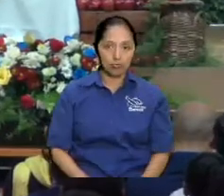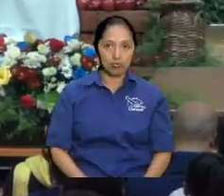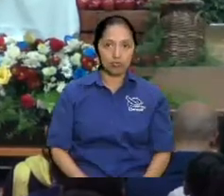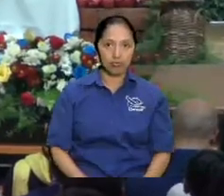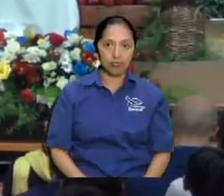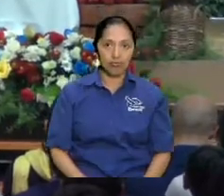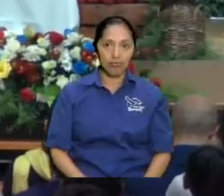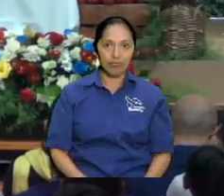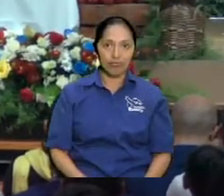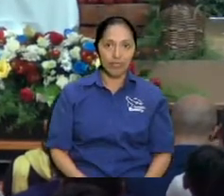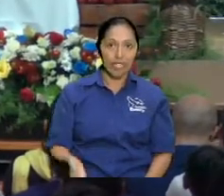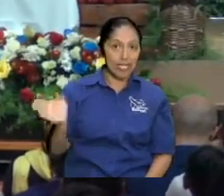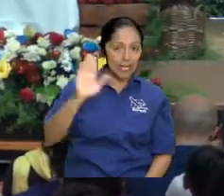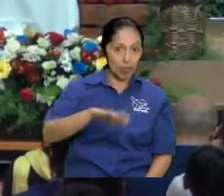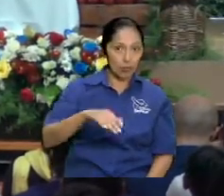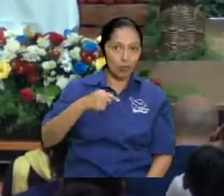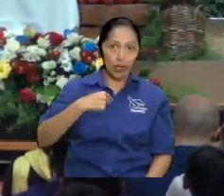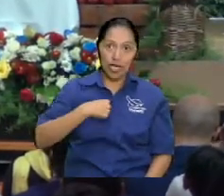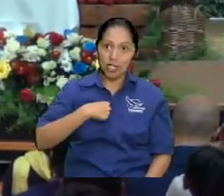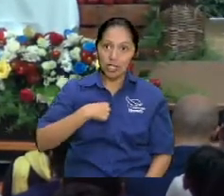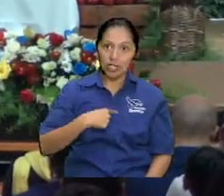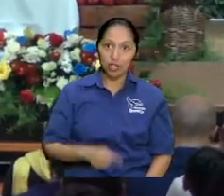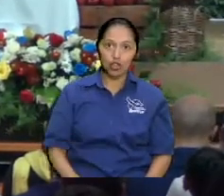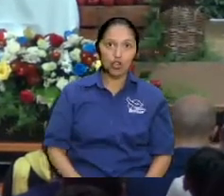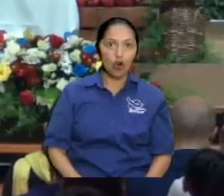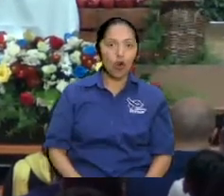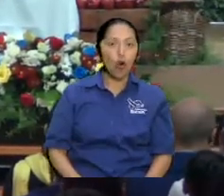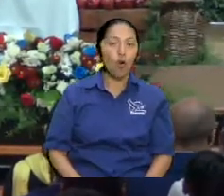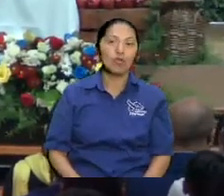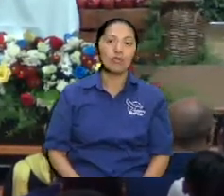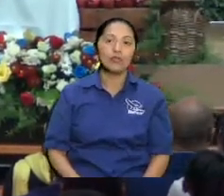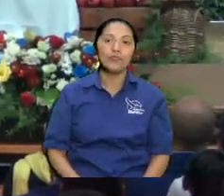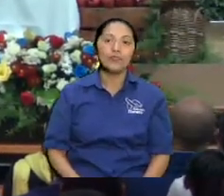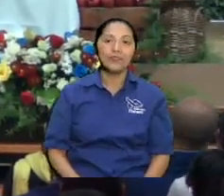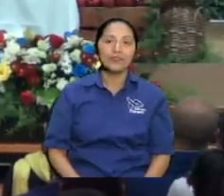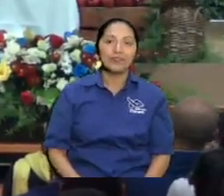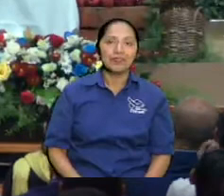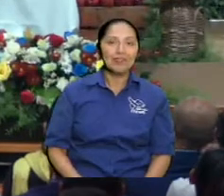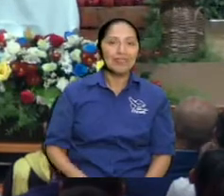Padre santo, ¿será la de Cristo? Le dije yo, porque en la mía vieras que yo no tengo.